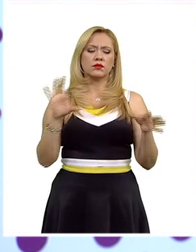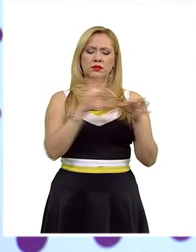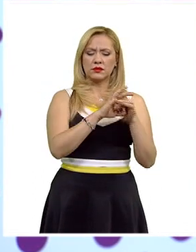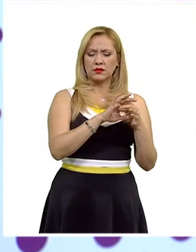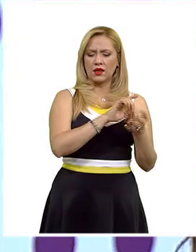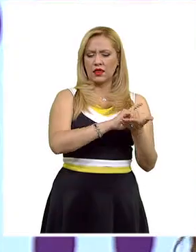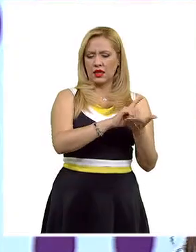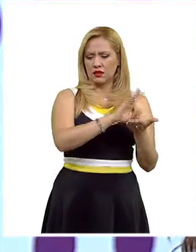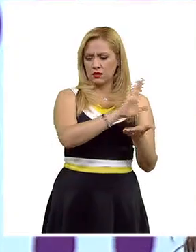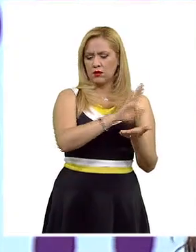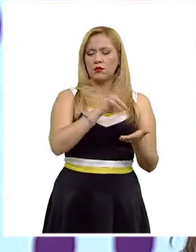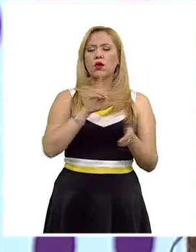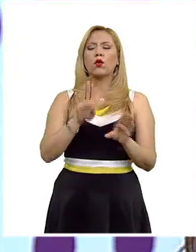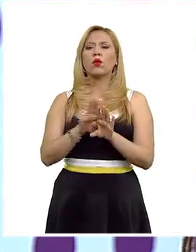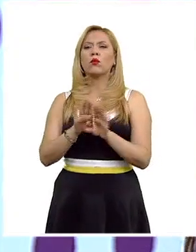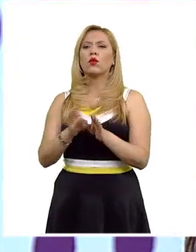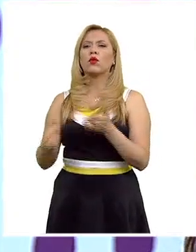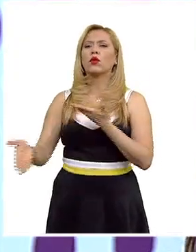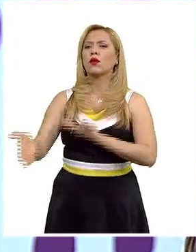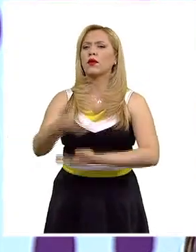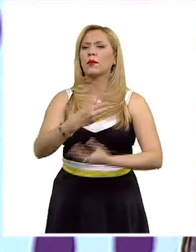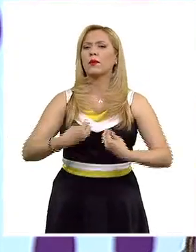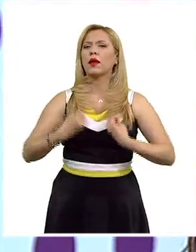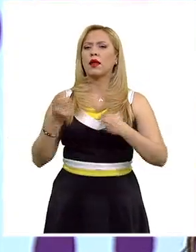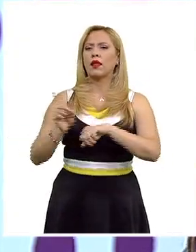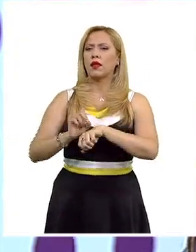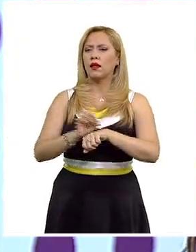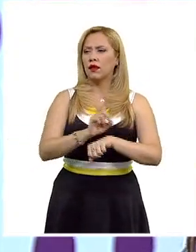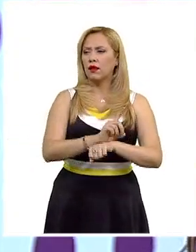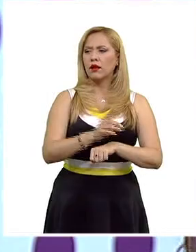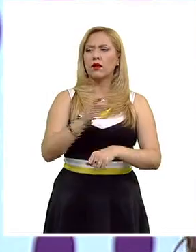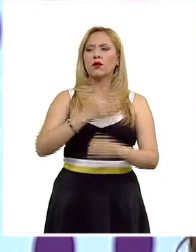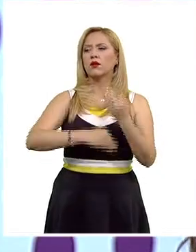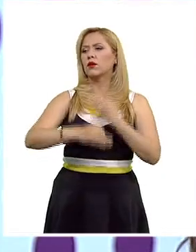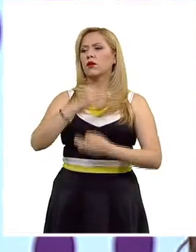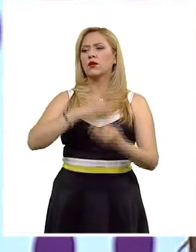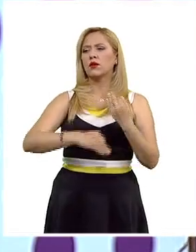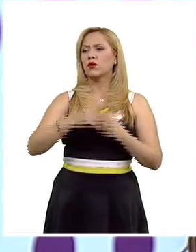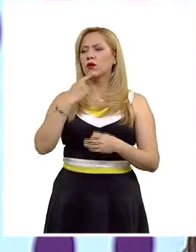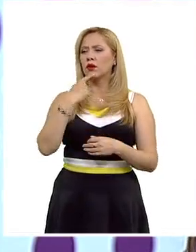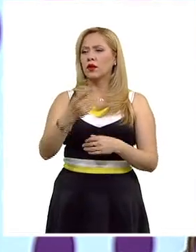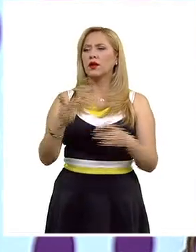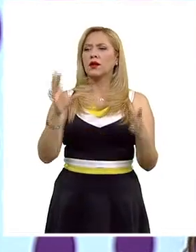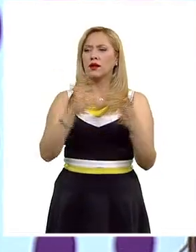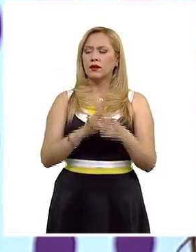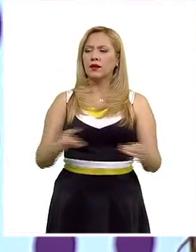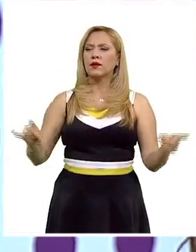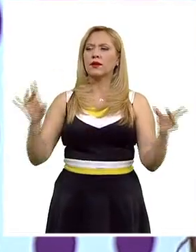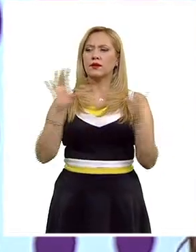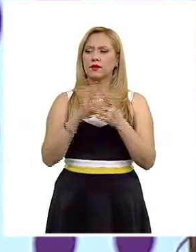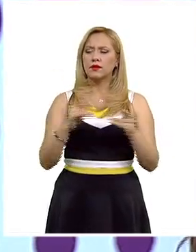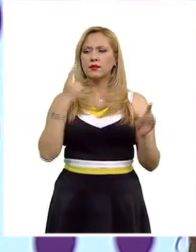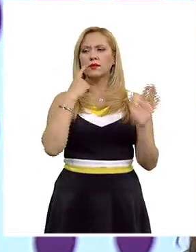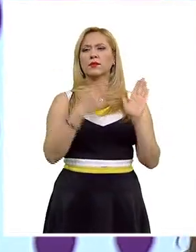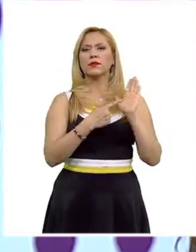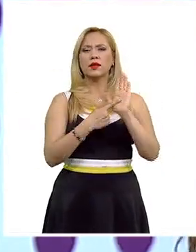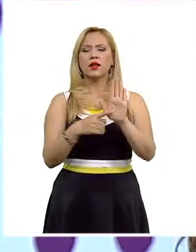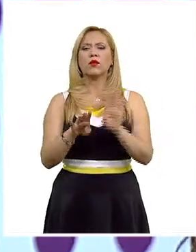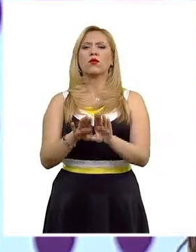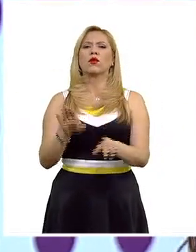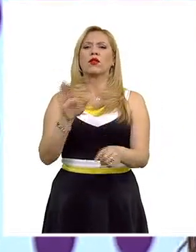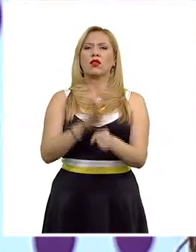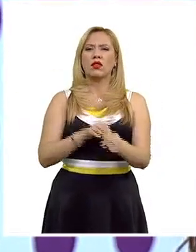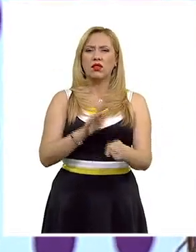con la cuestión de cómo nos relacionamos. O sea, toda esta idea o todo esto que hemos estado visibilizando sobre el acoso